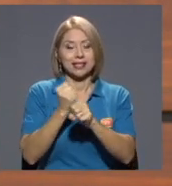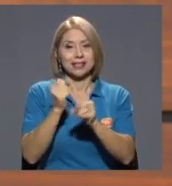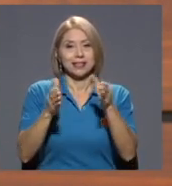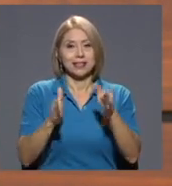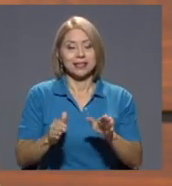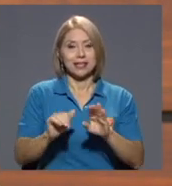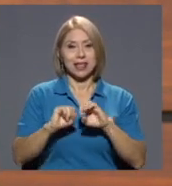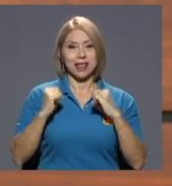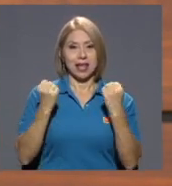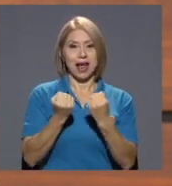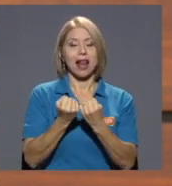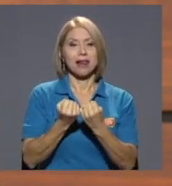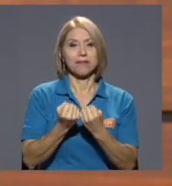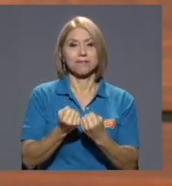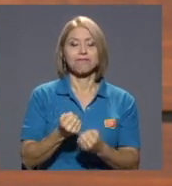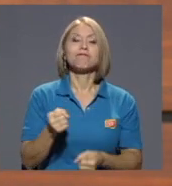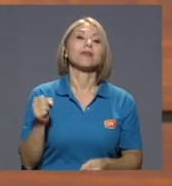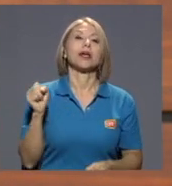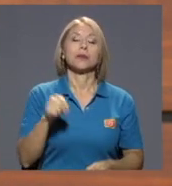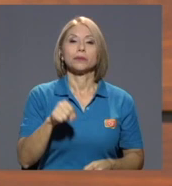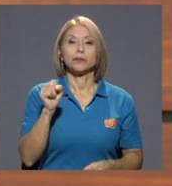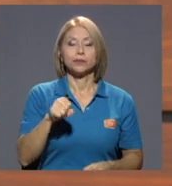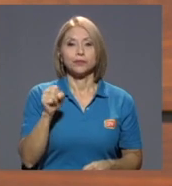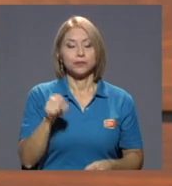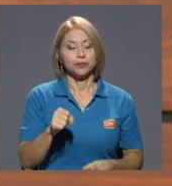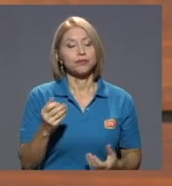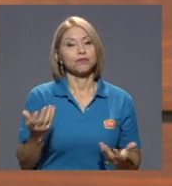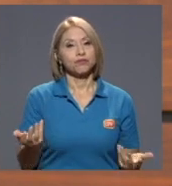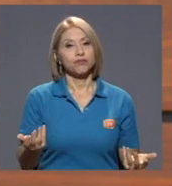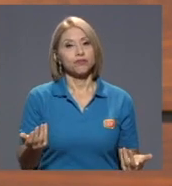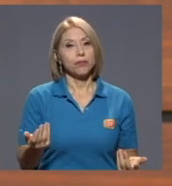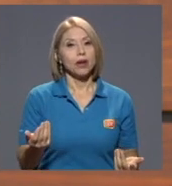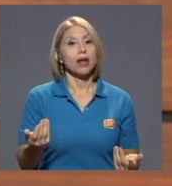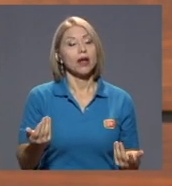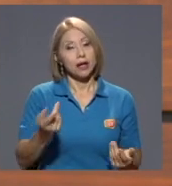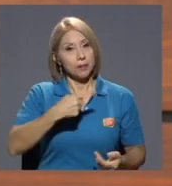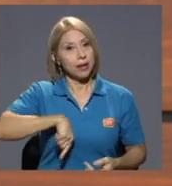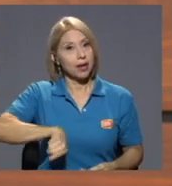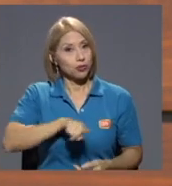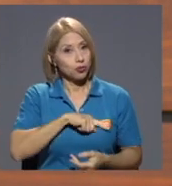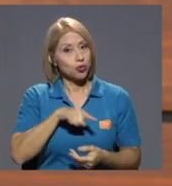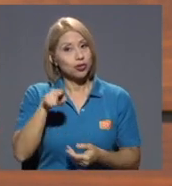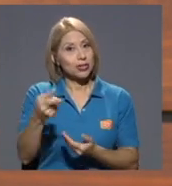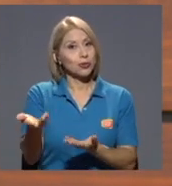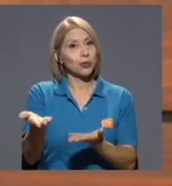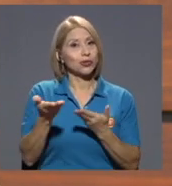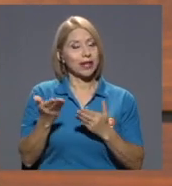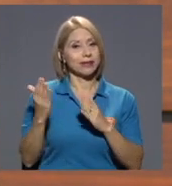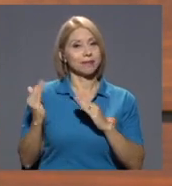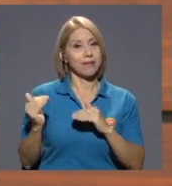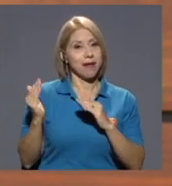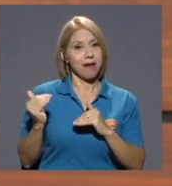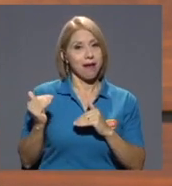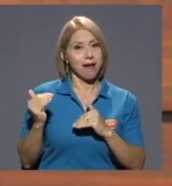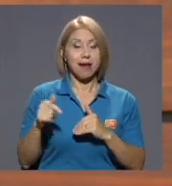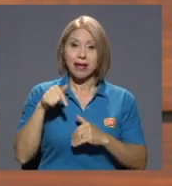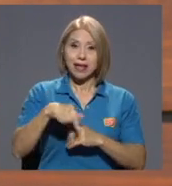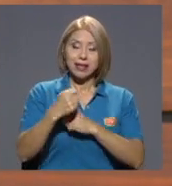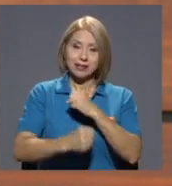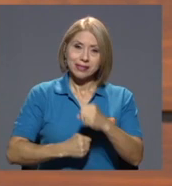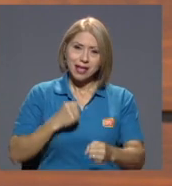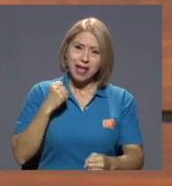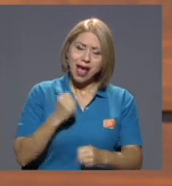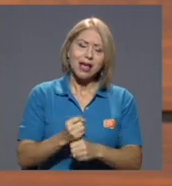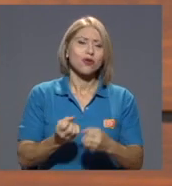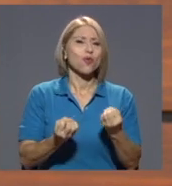efectivamente cómo se abre el espacio nuestro nos da esperanza en que este año que está lleno de proyectos